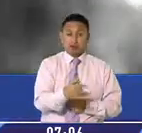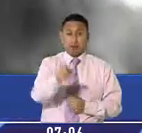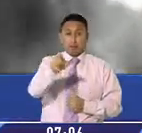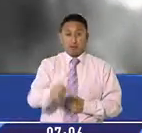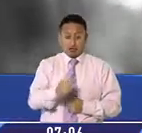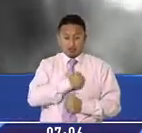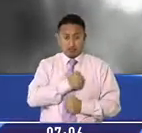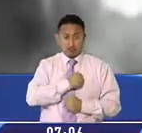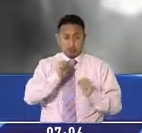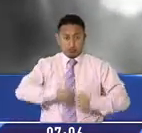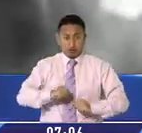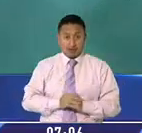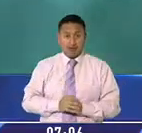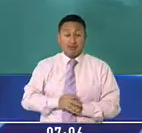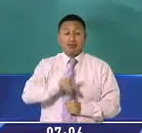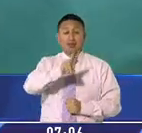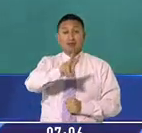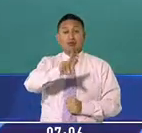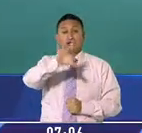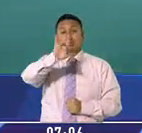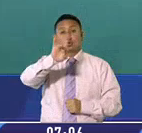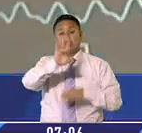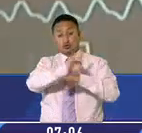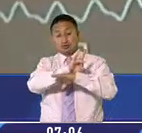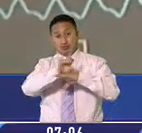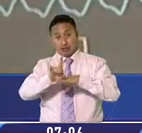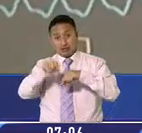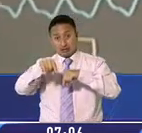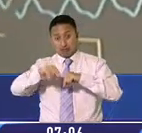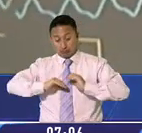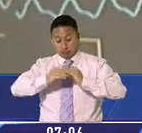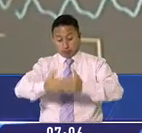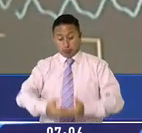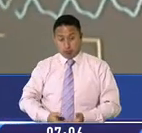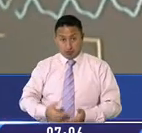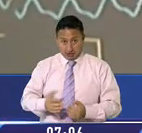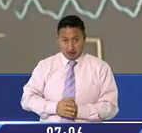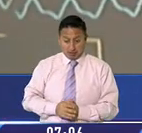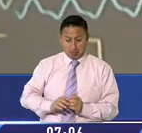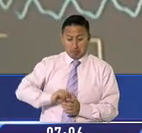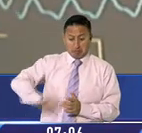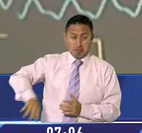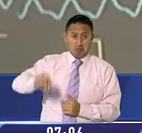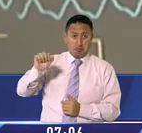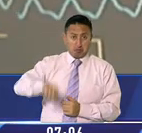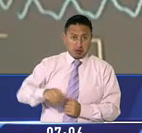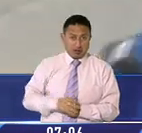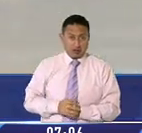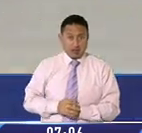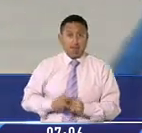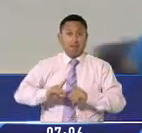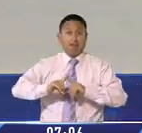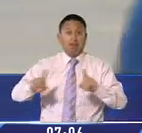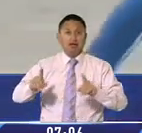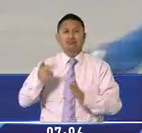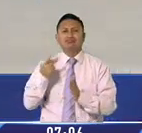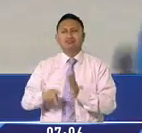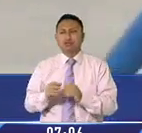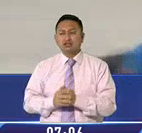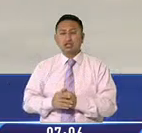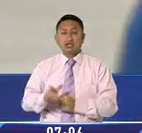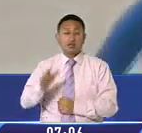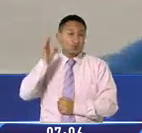semanas de gestación si la misma es mayor de 18 años. Y si es menor de edad o mujer con discapacidad, pues que